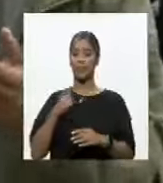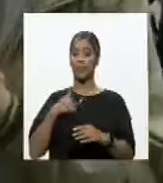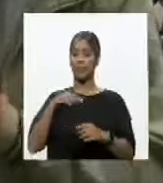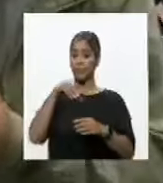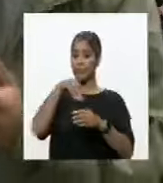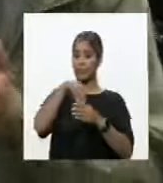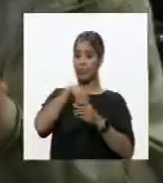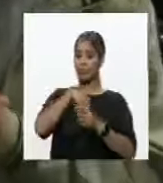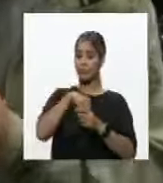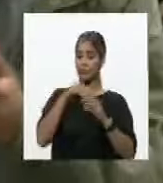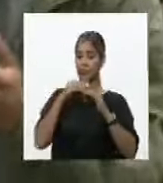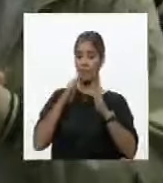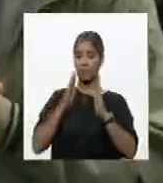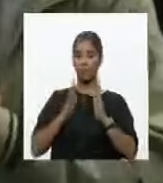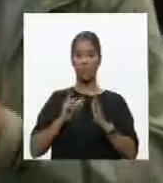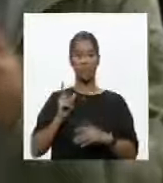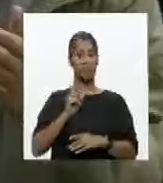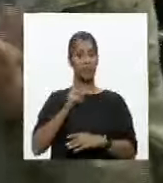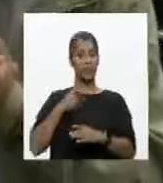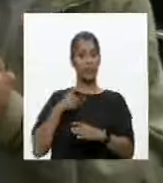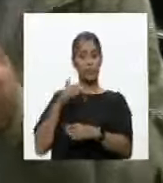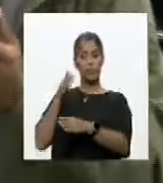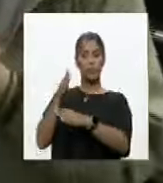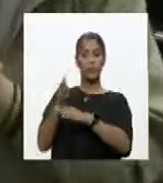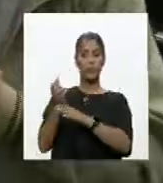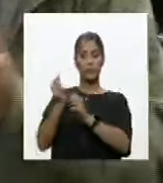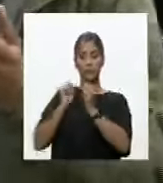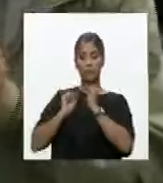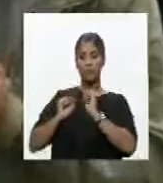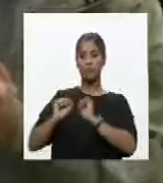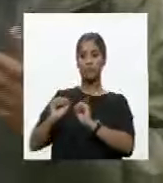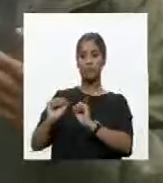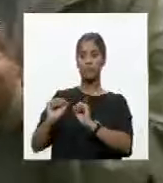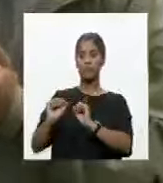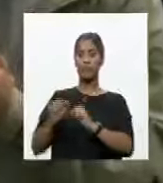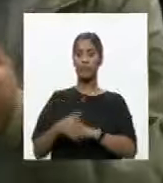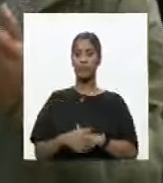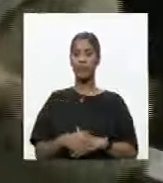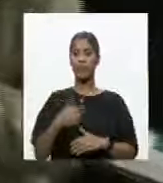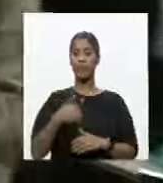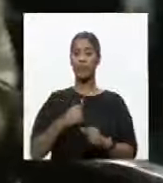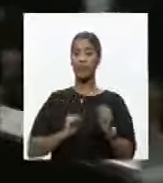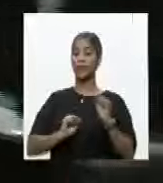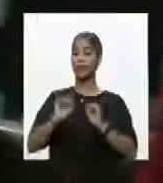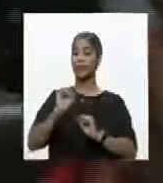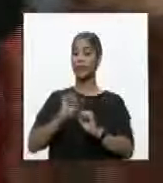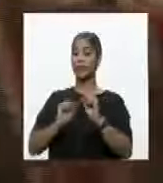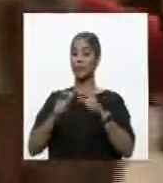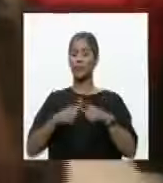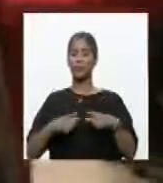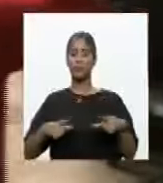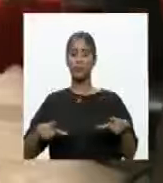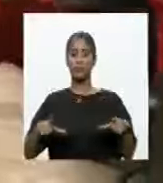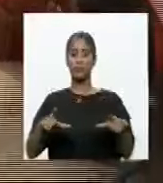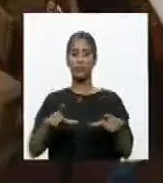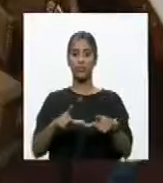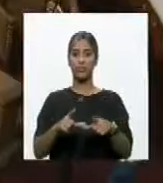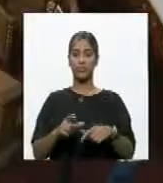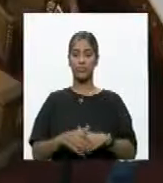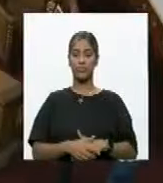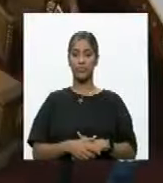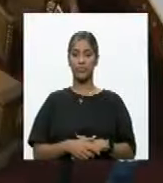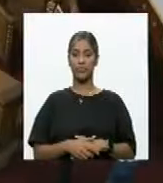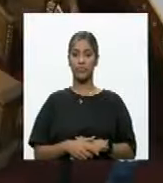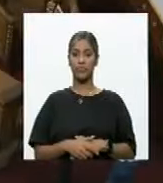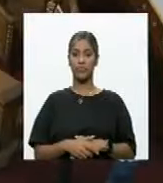me quedo en la casa, pues al combate me voy. Voy a defender la puerta en